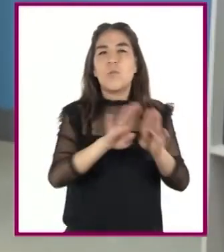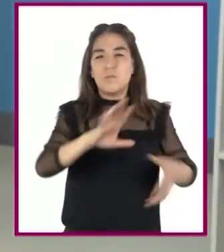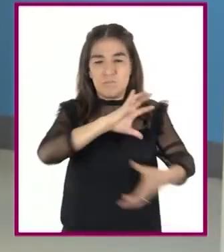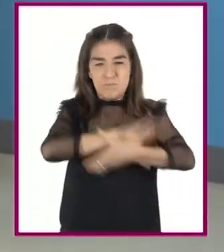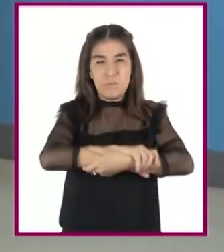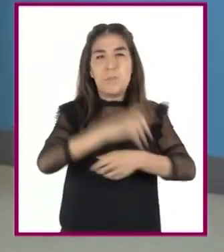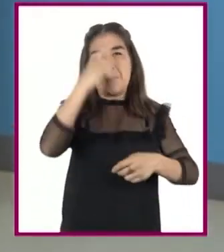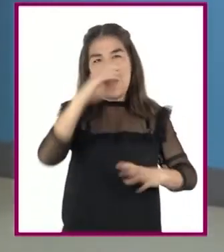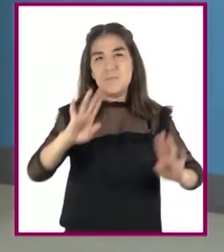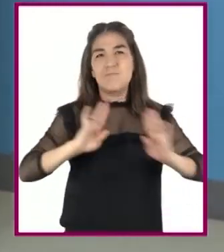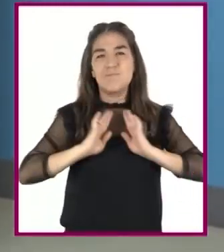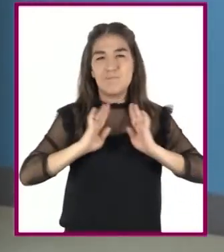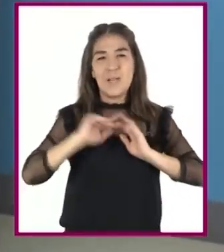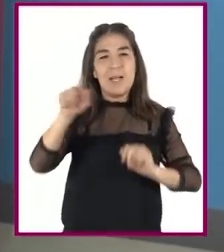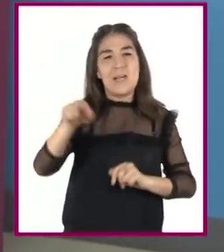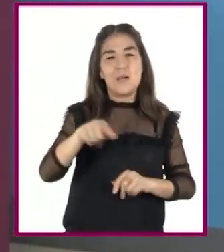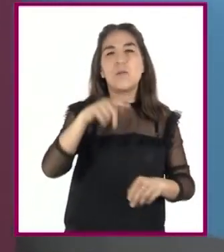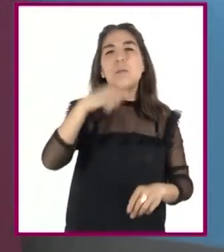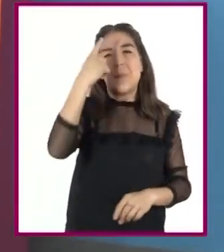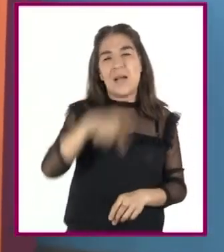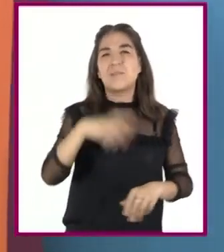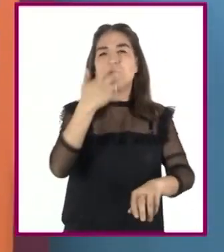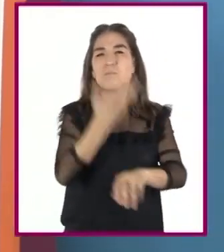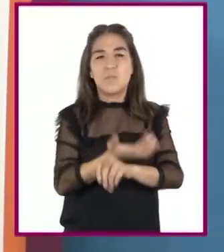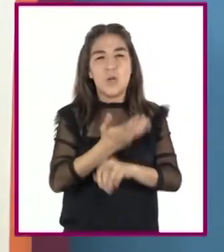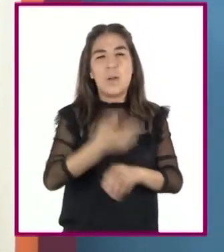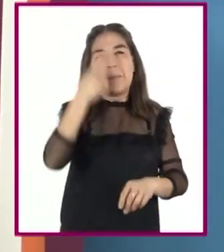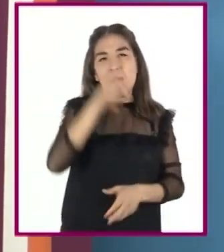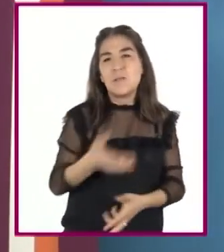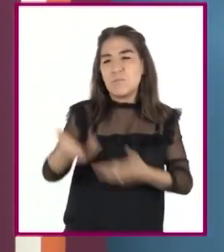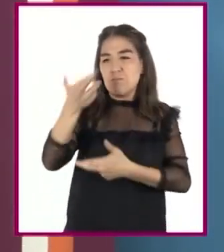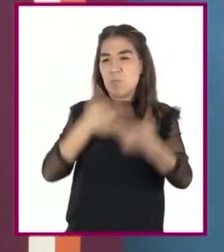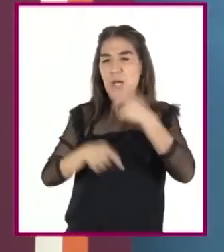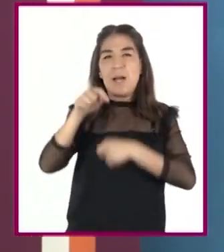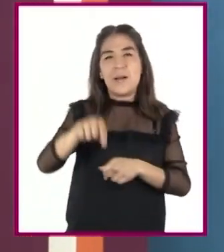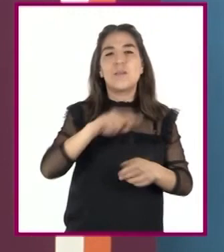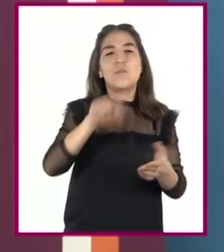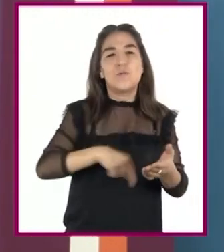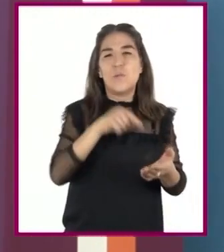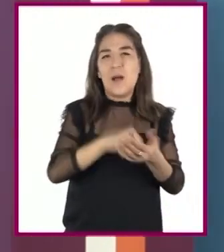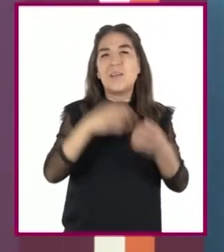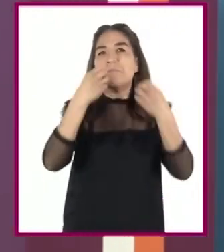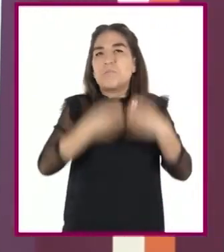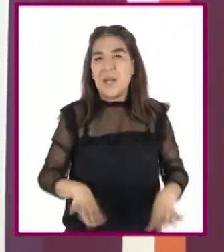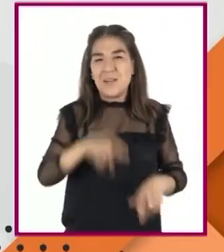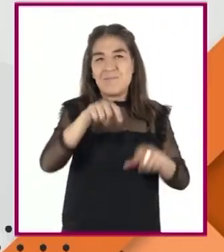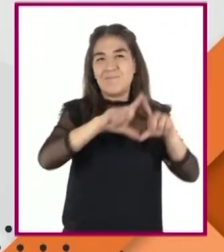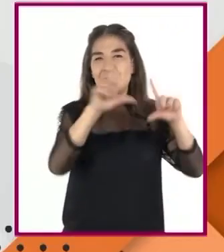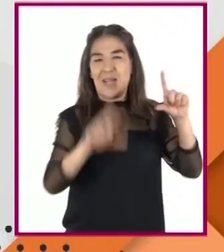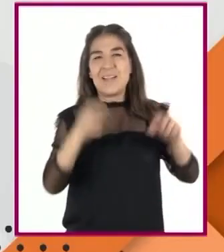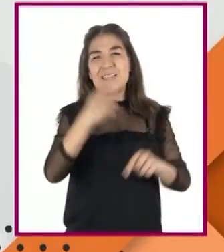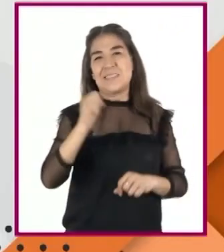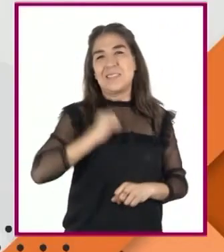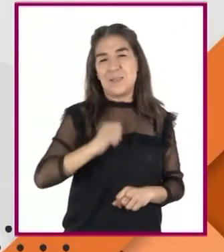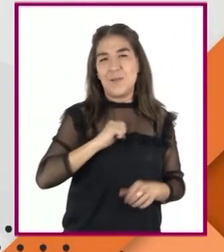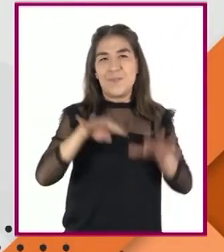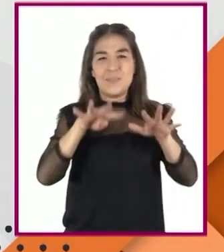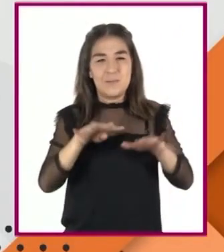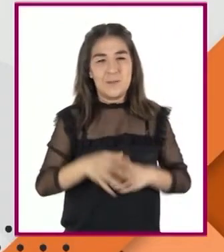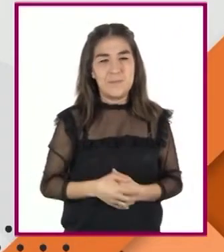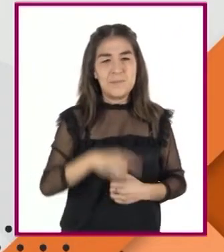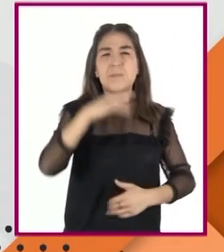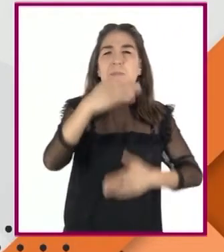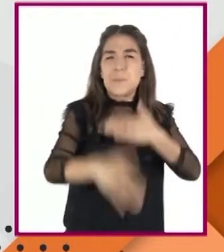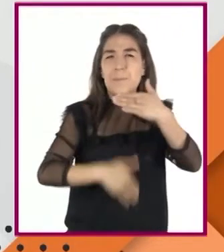militar contra el vecino del norte para recuperar los territorios perdidos en el siglo XIX. Después de los